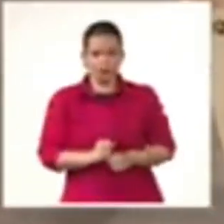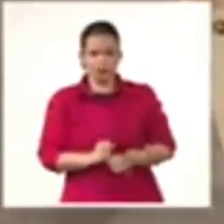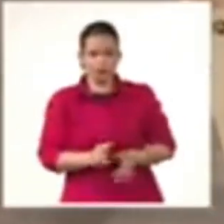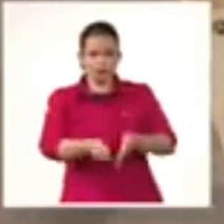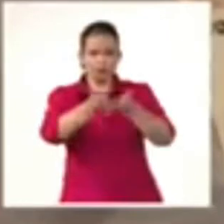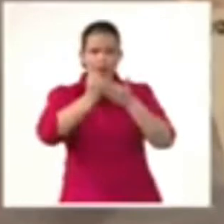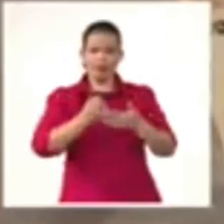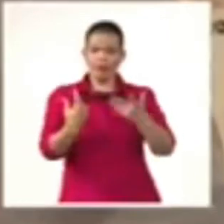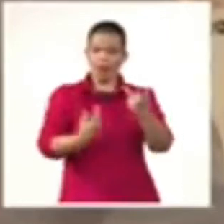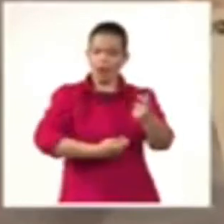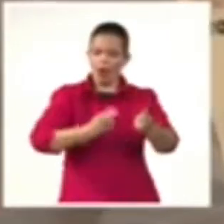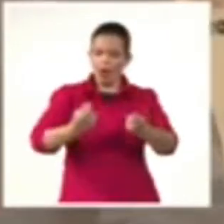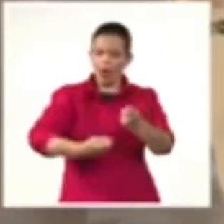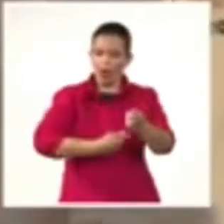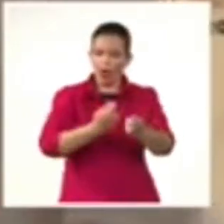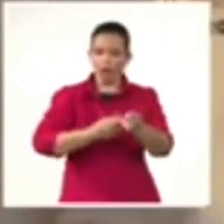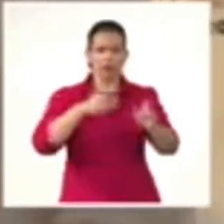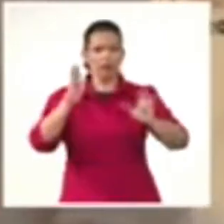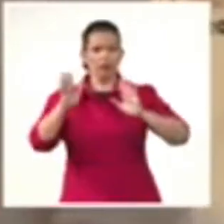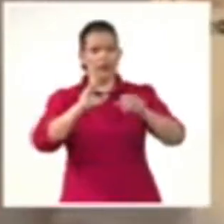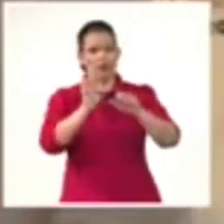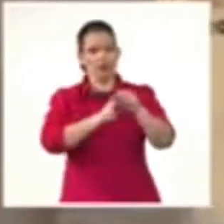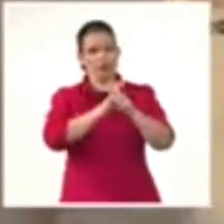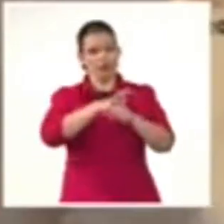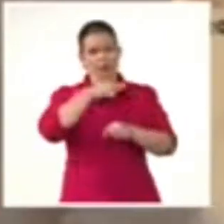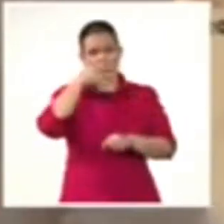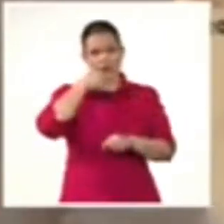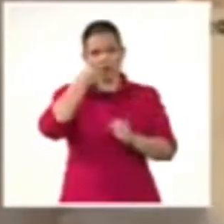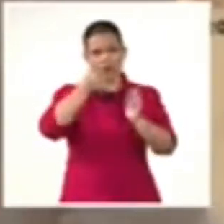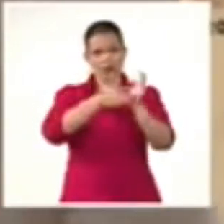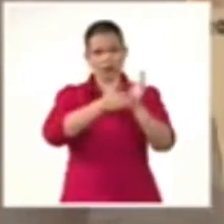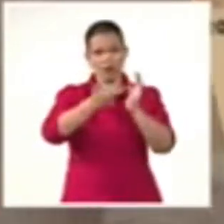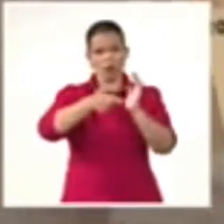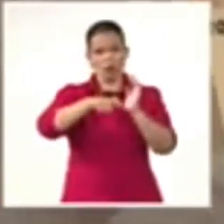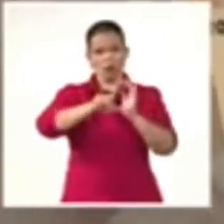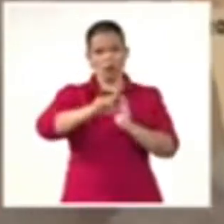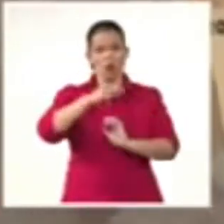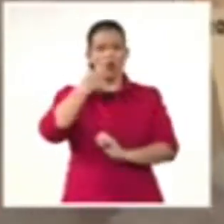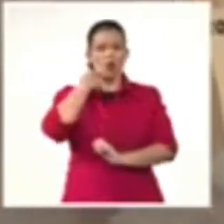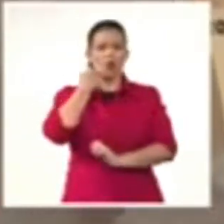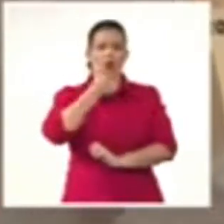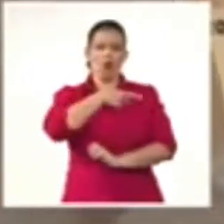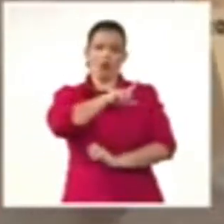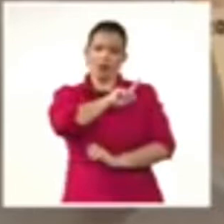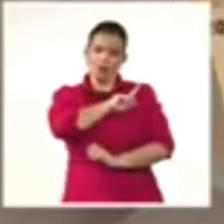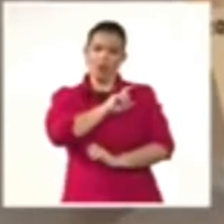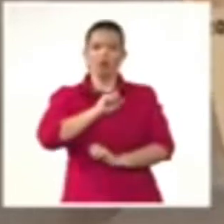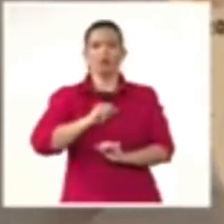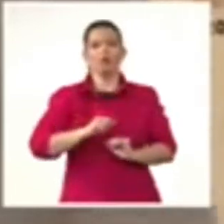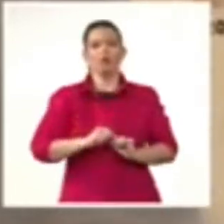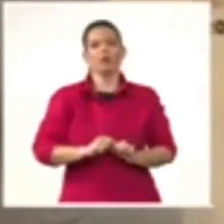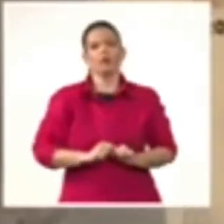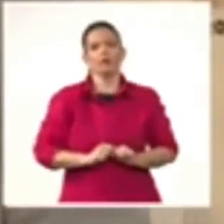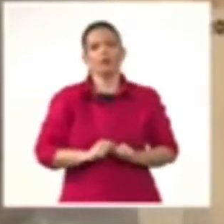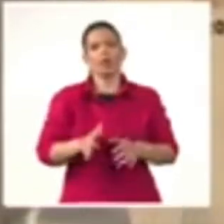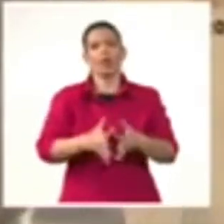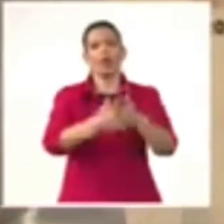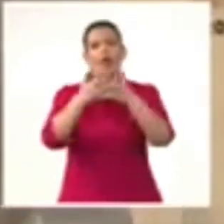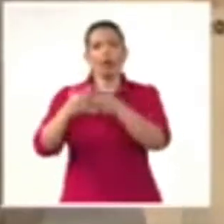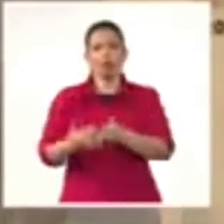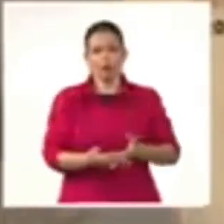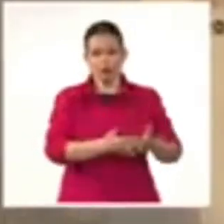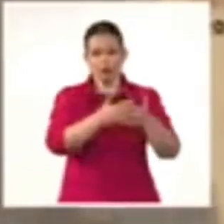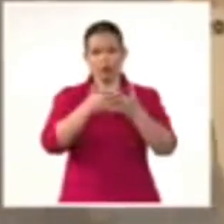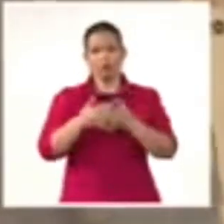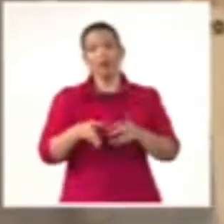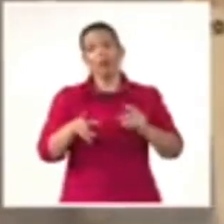resistencia. En julio del año pasado, a fuerza de grandes presiones, Estados Unidos logró el